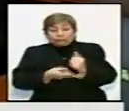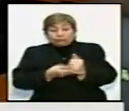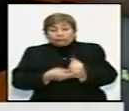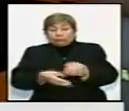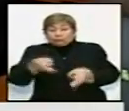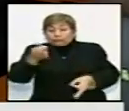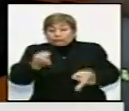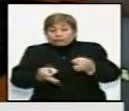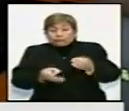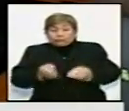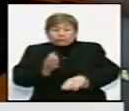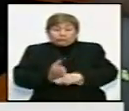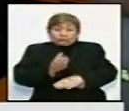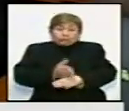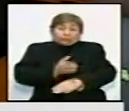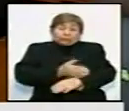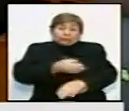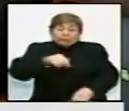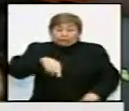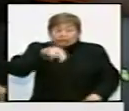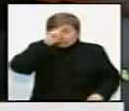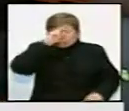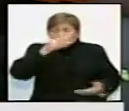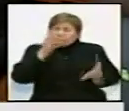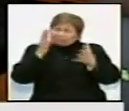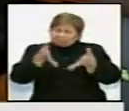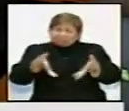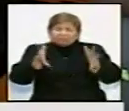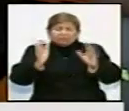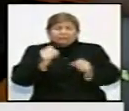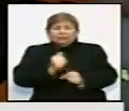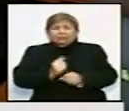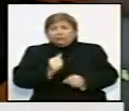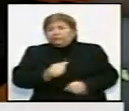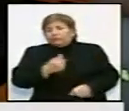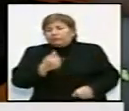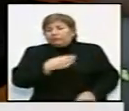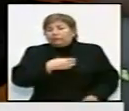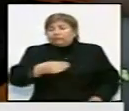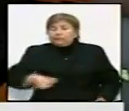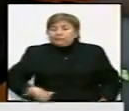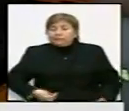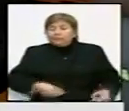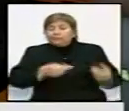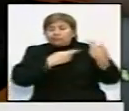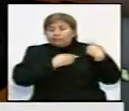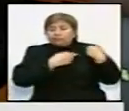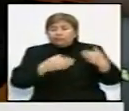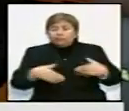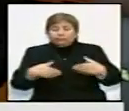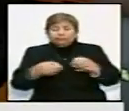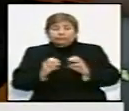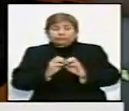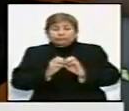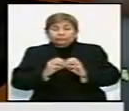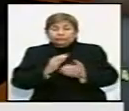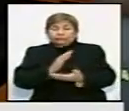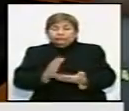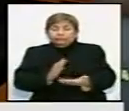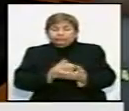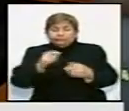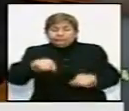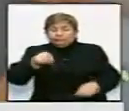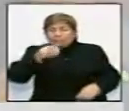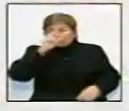jurídica, el desarrollo y la democracia del país, pues dejen su cargo para que sean otros los ministros que asuman y puedan resolver los conflictos que el